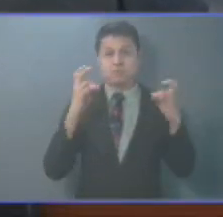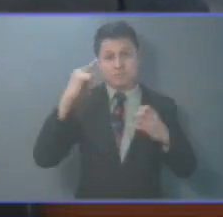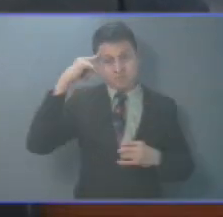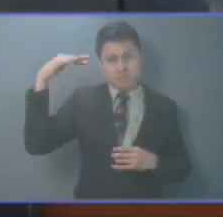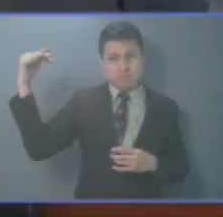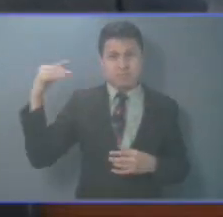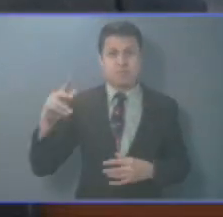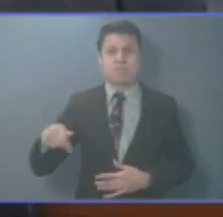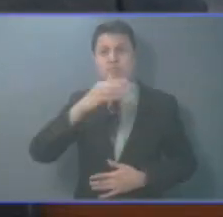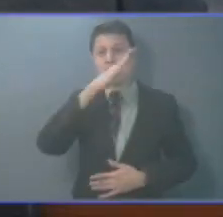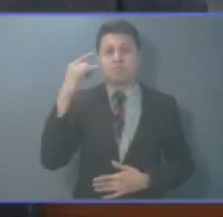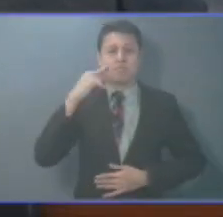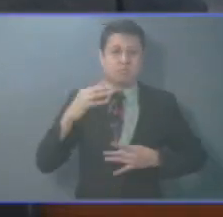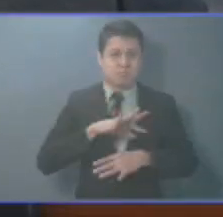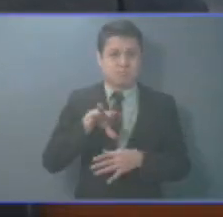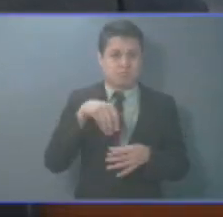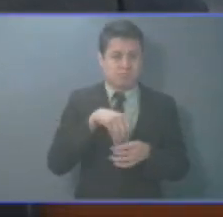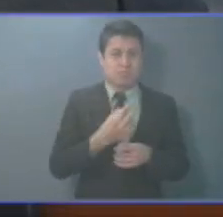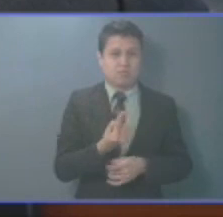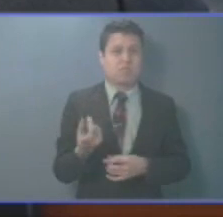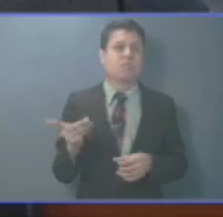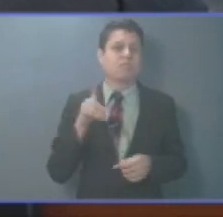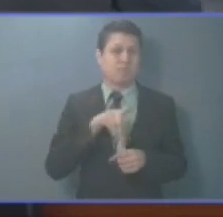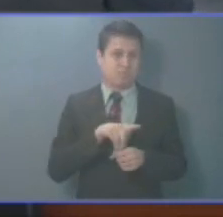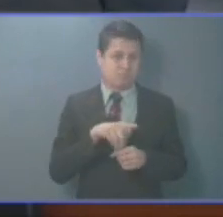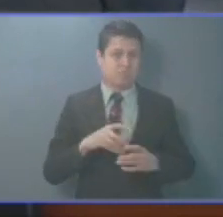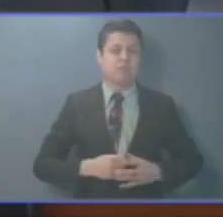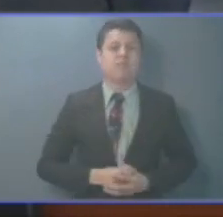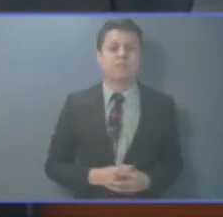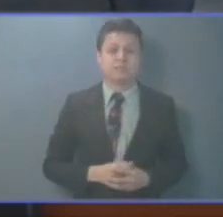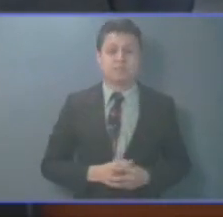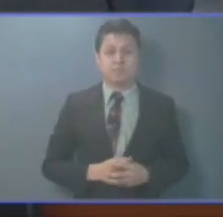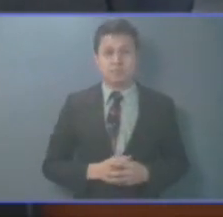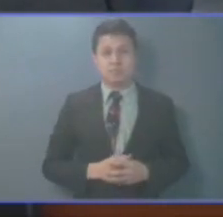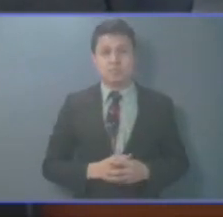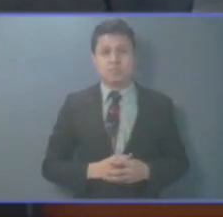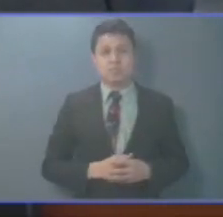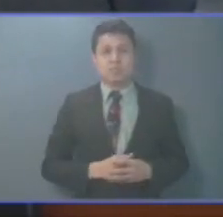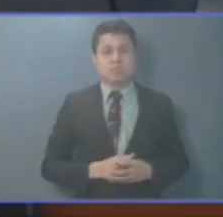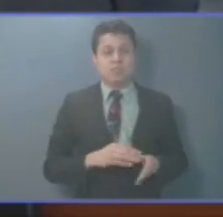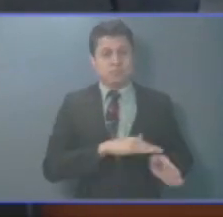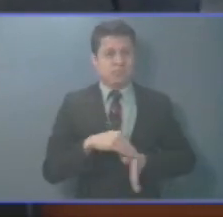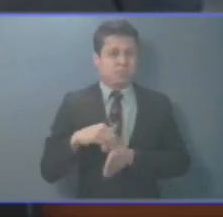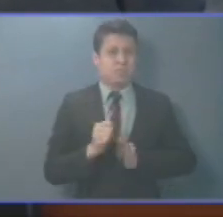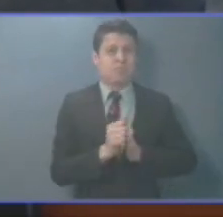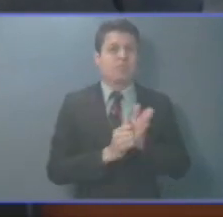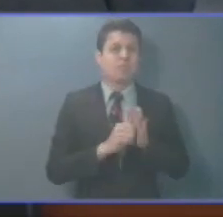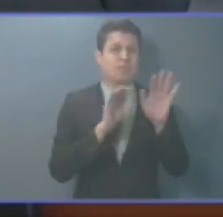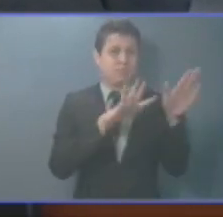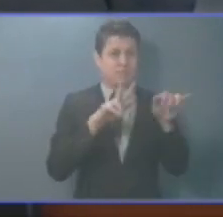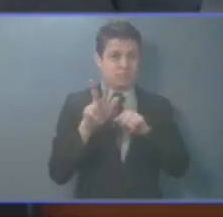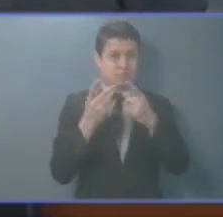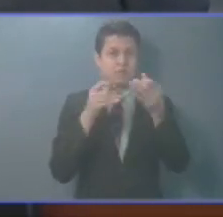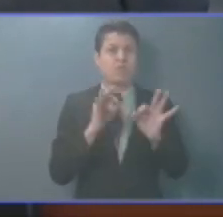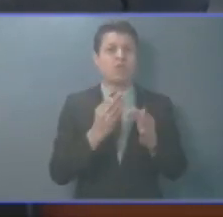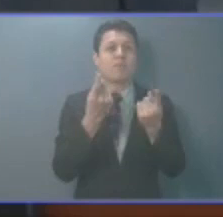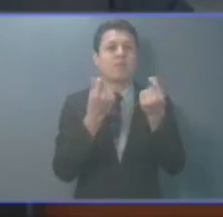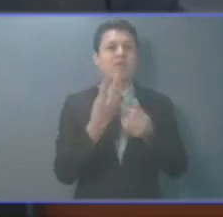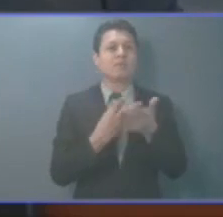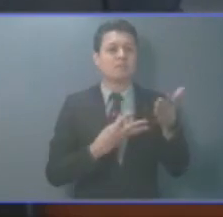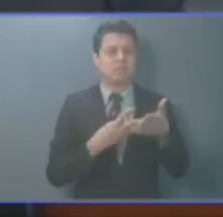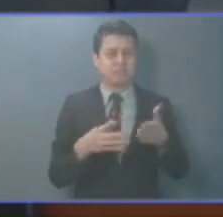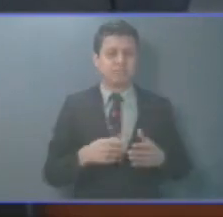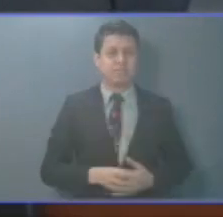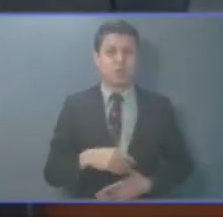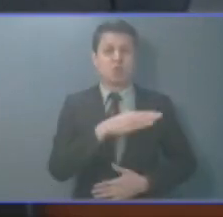Política Nacional de Inclusión de Personas con Discapacidad. Financiamiento. Artículo 13.